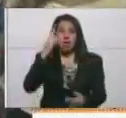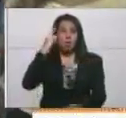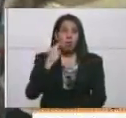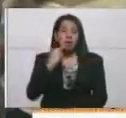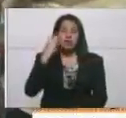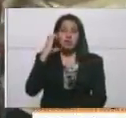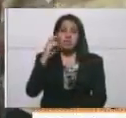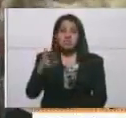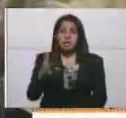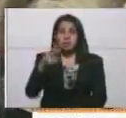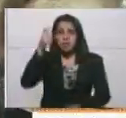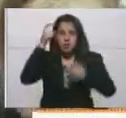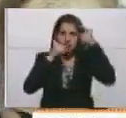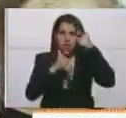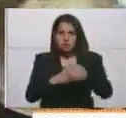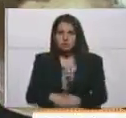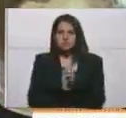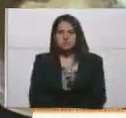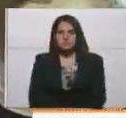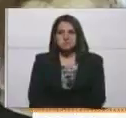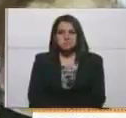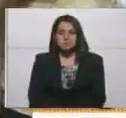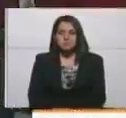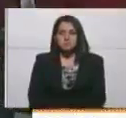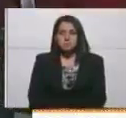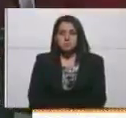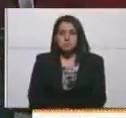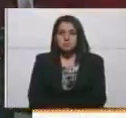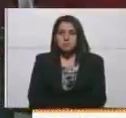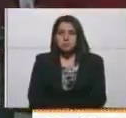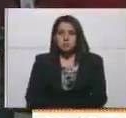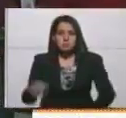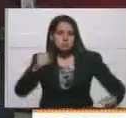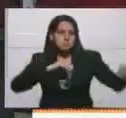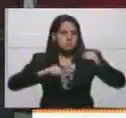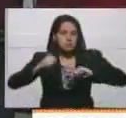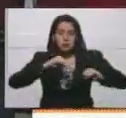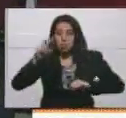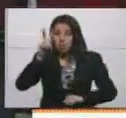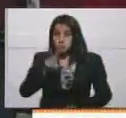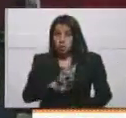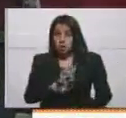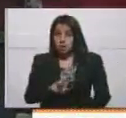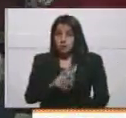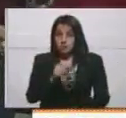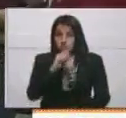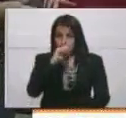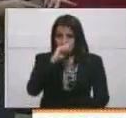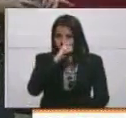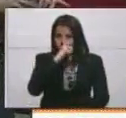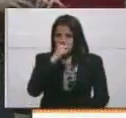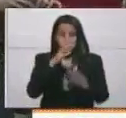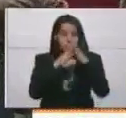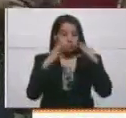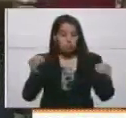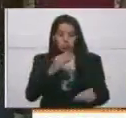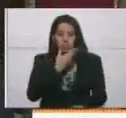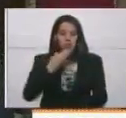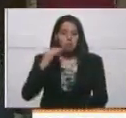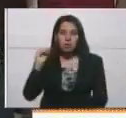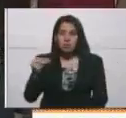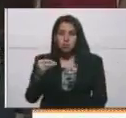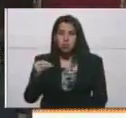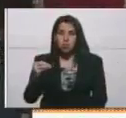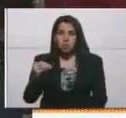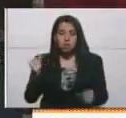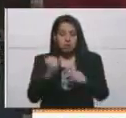a todos los equipos de las unidades de batalla, al movimiento Somos Venezuela, a toda la juventud del Plan Chamba